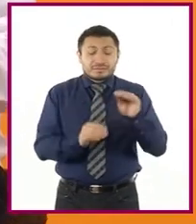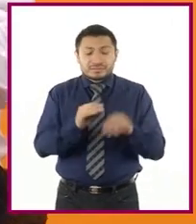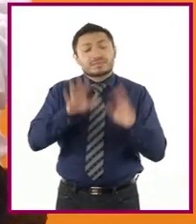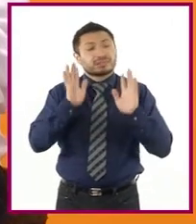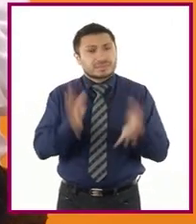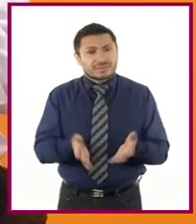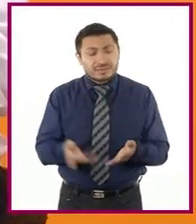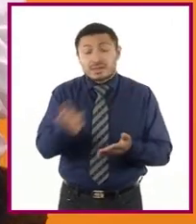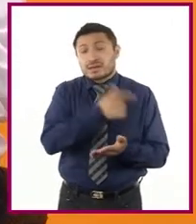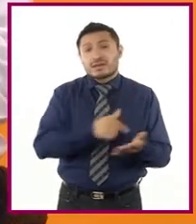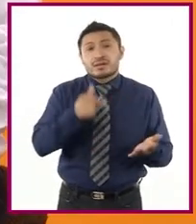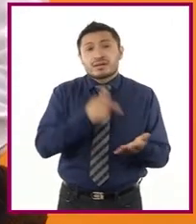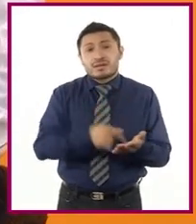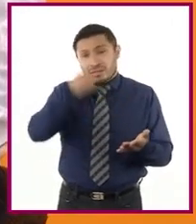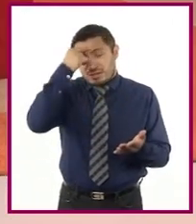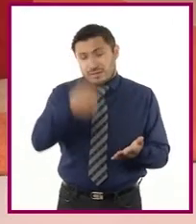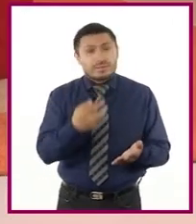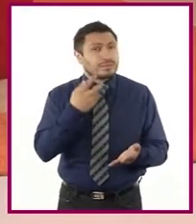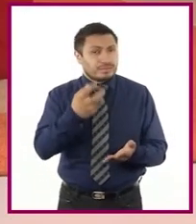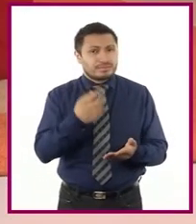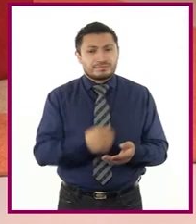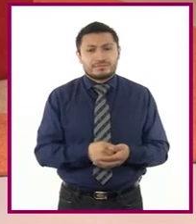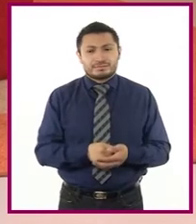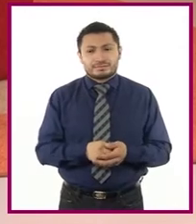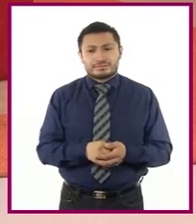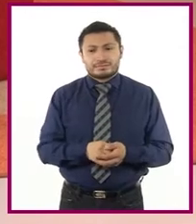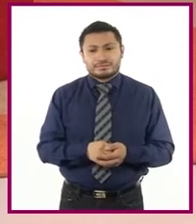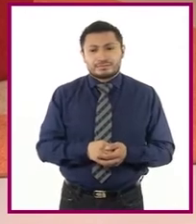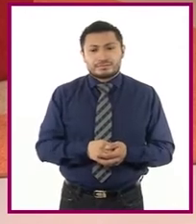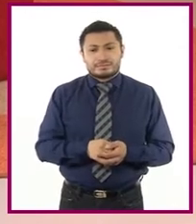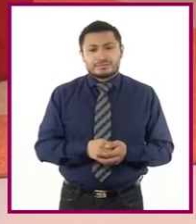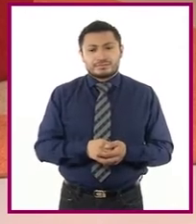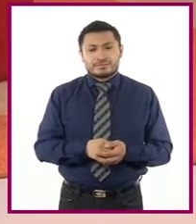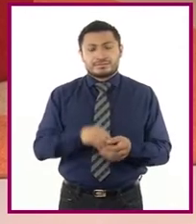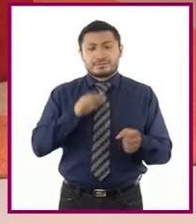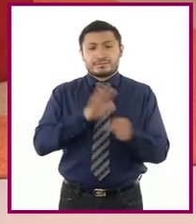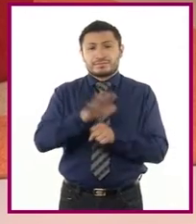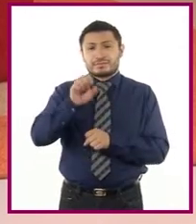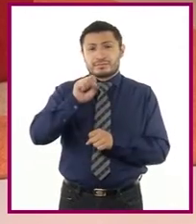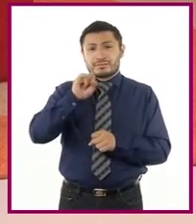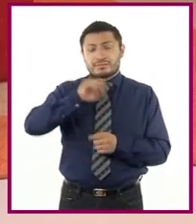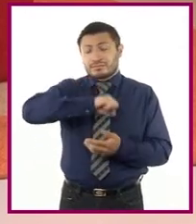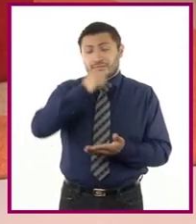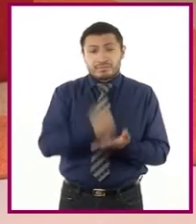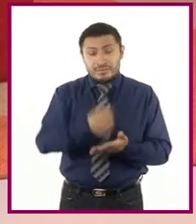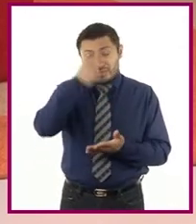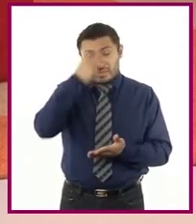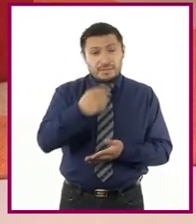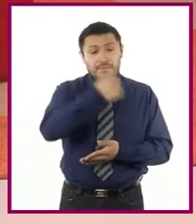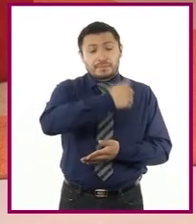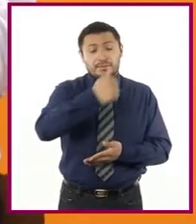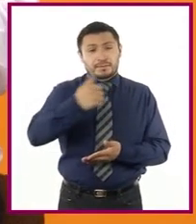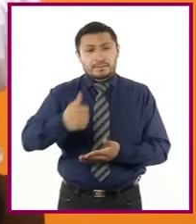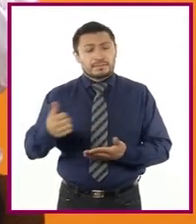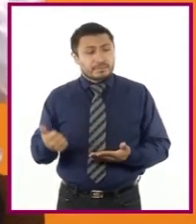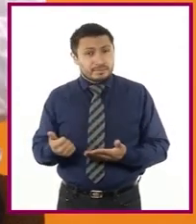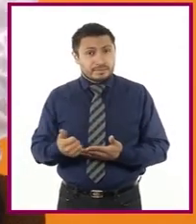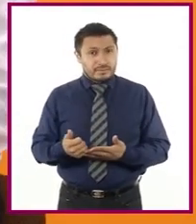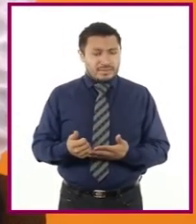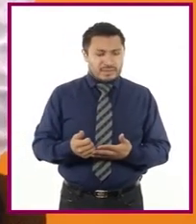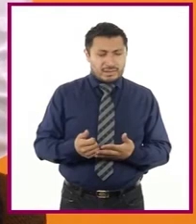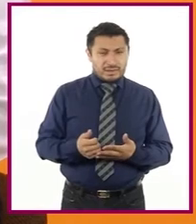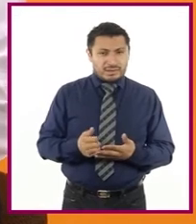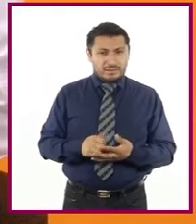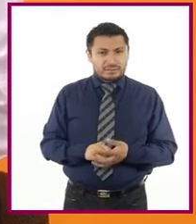un espacio destinado a ello. ¿Y qué símbolo se usa para cada uno? En un